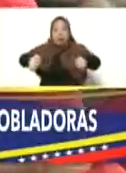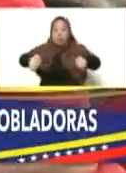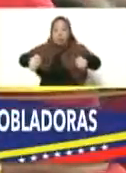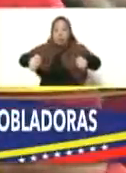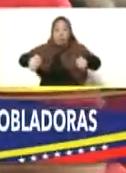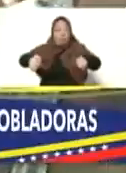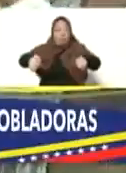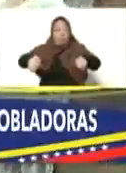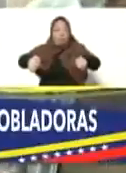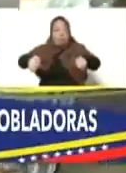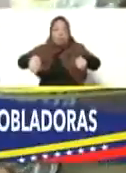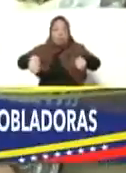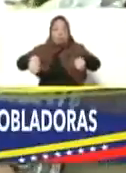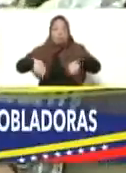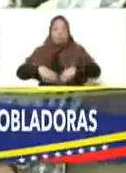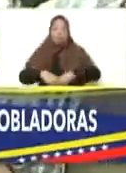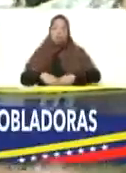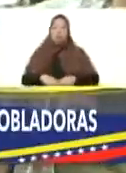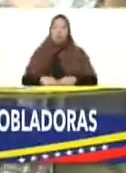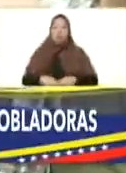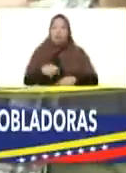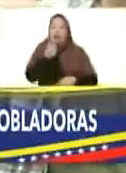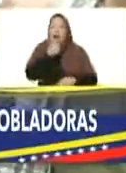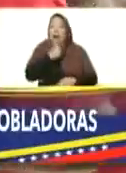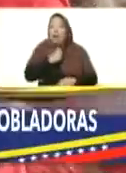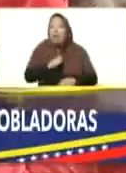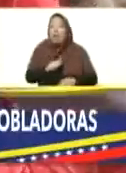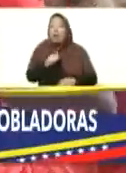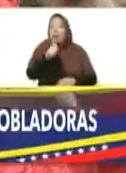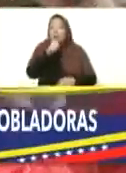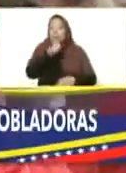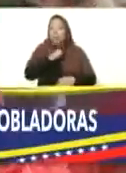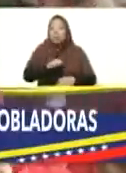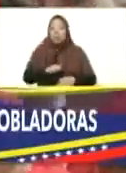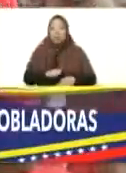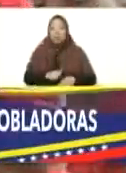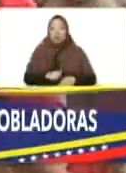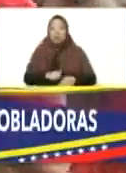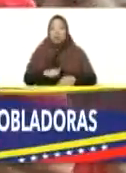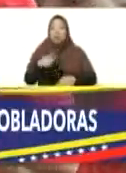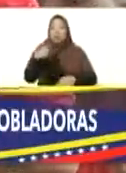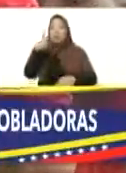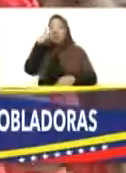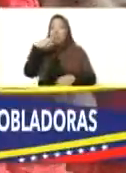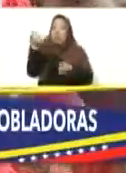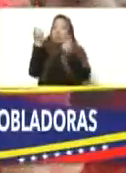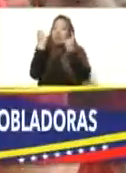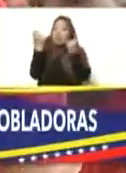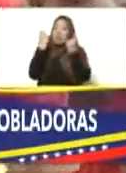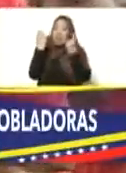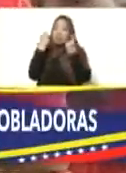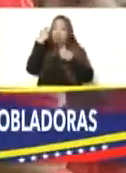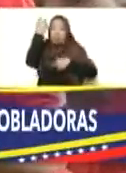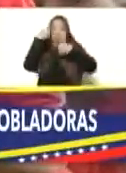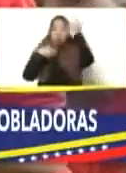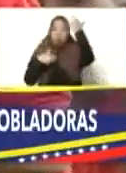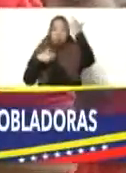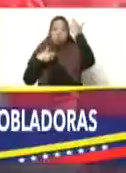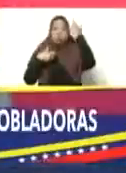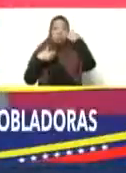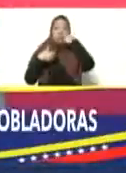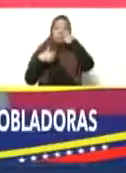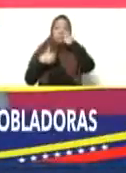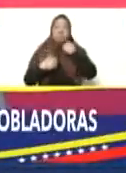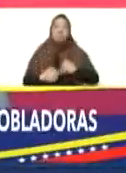resistimos como dice usted resistimos porque este pueblo saber nos enseñó a ser así sabes no me enseñó a hacer